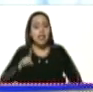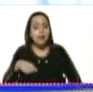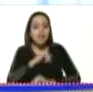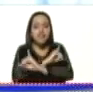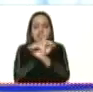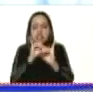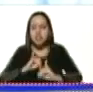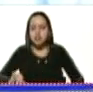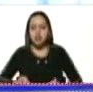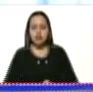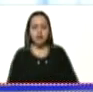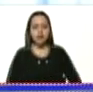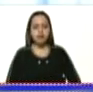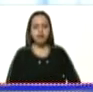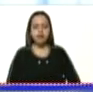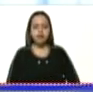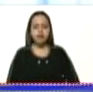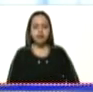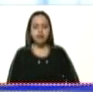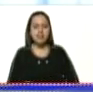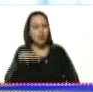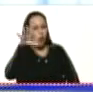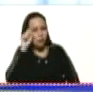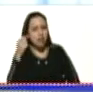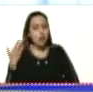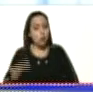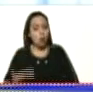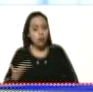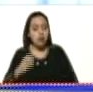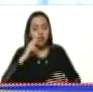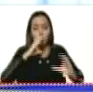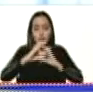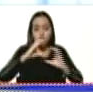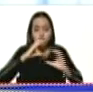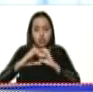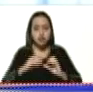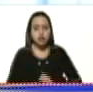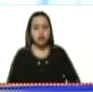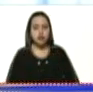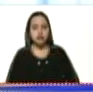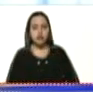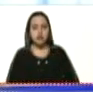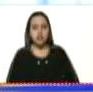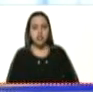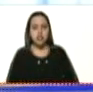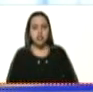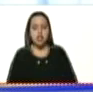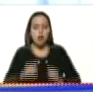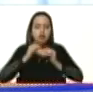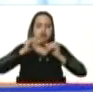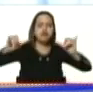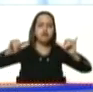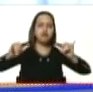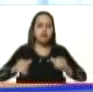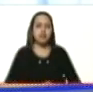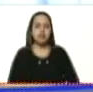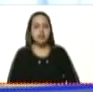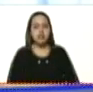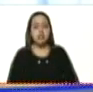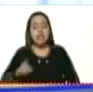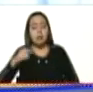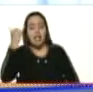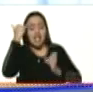felicidad. Comprende la importancia de la comunicación, de la divulgación de noticias, de ideas, de